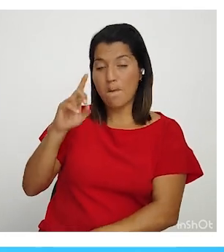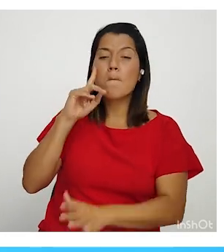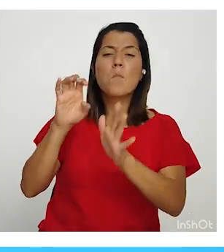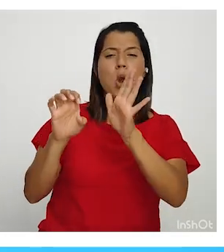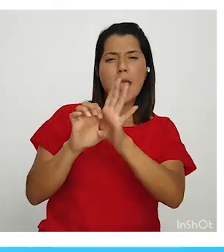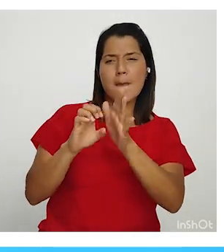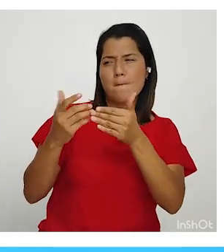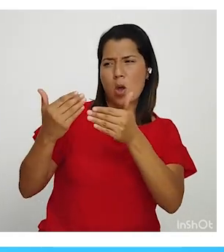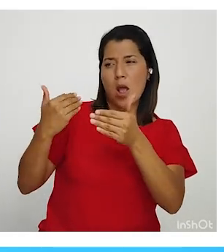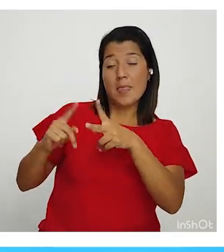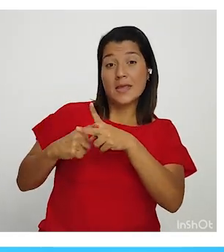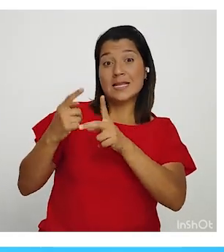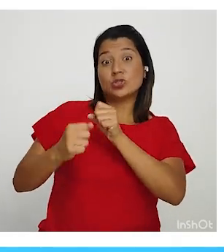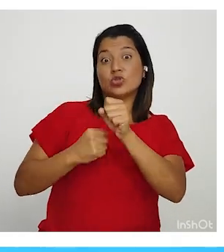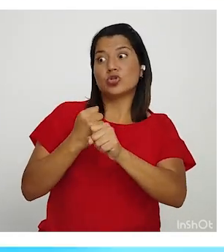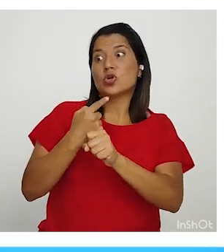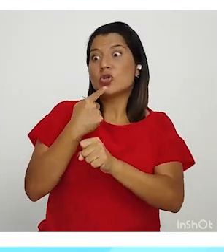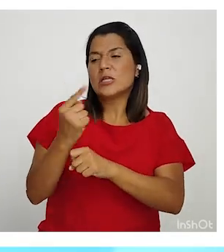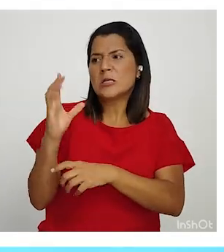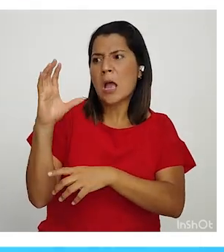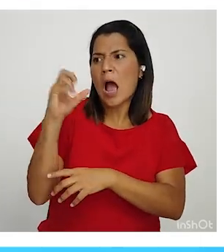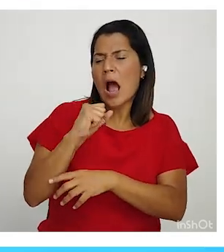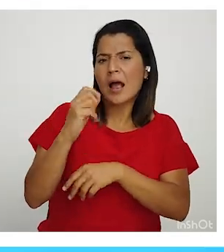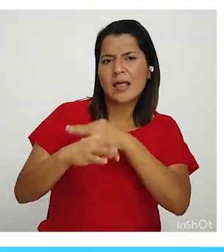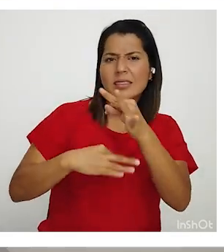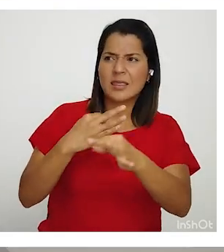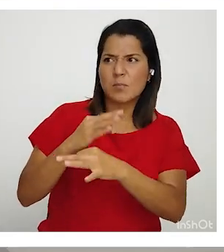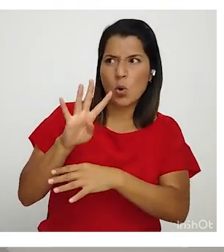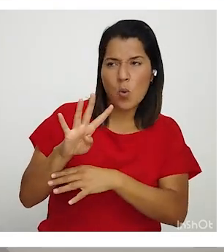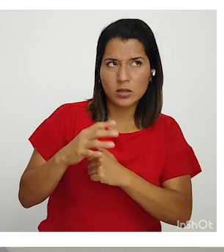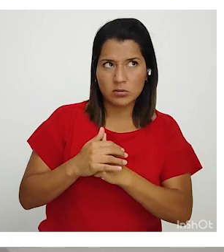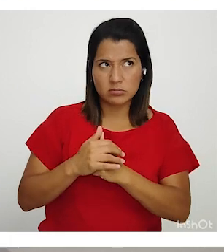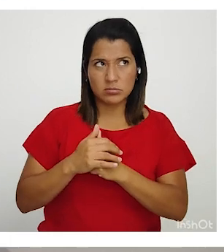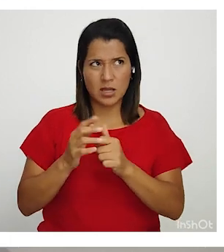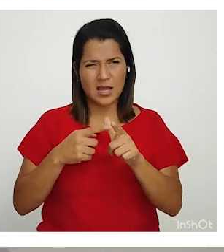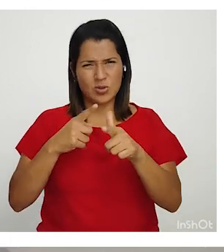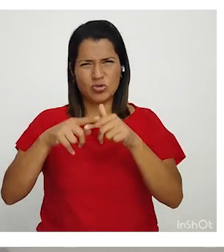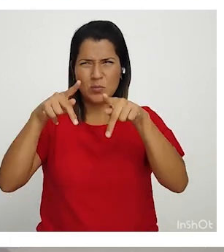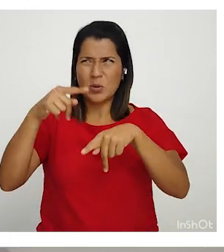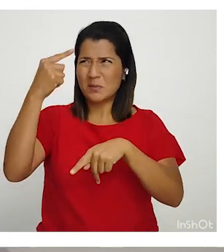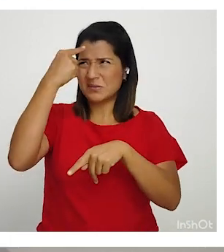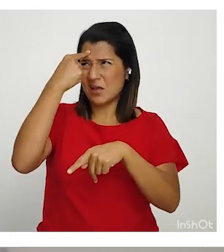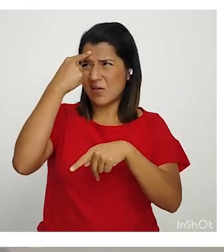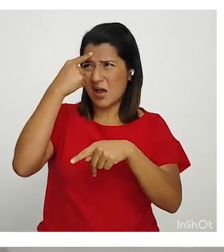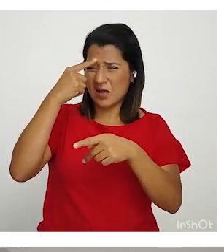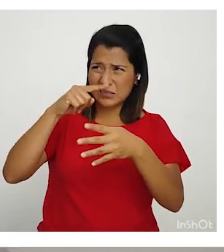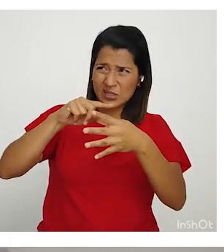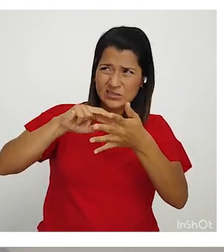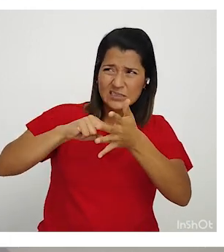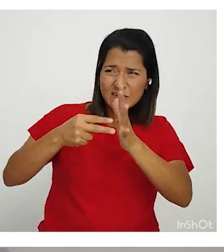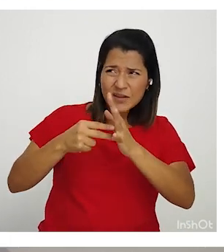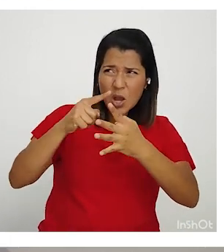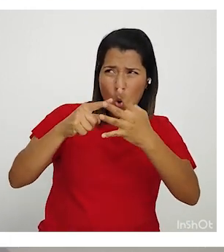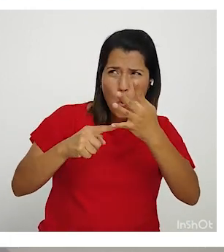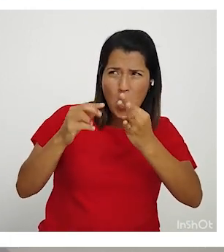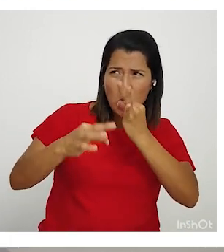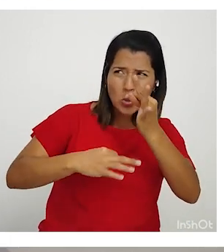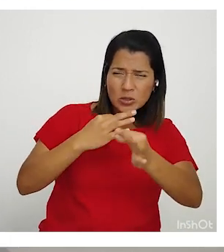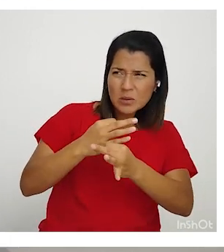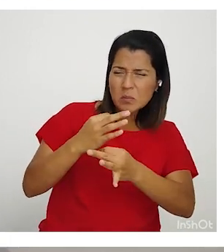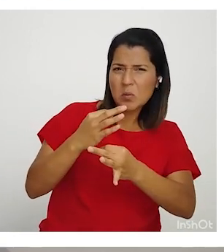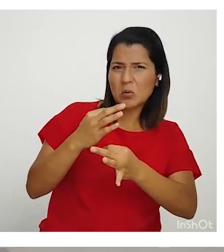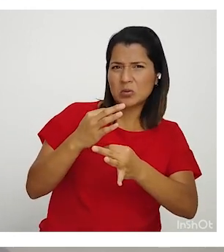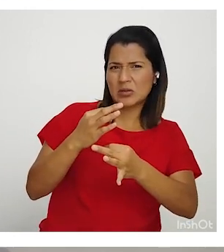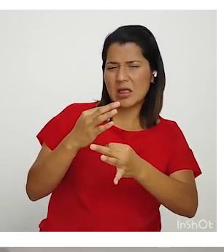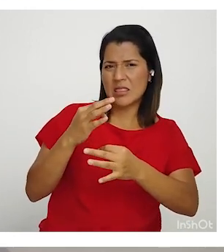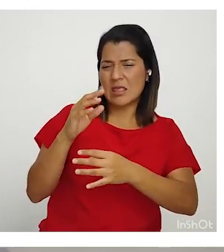4 y las personas decían, bueno, entonces hay 4 tipos de dengue. ¿Qué es? ¿O cuál es la novedad que hayan encontrado diferente a los